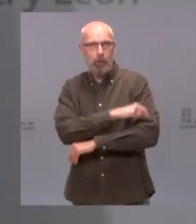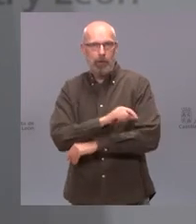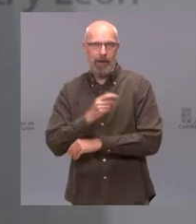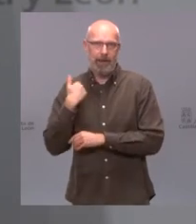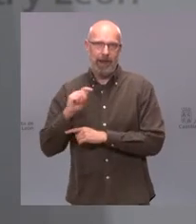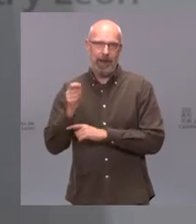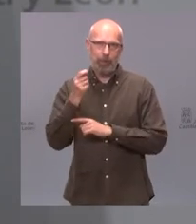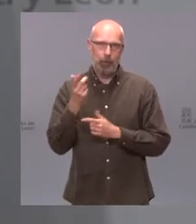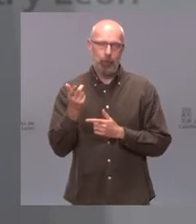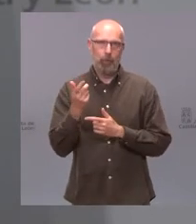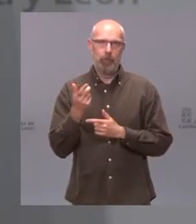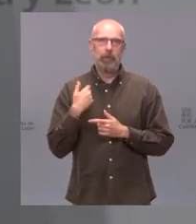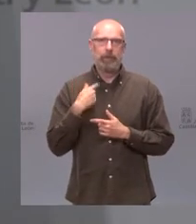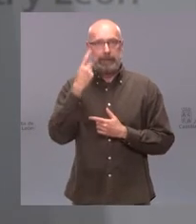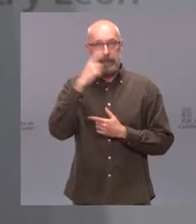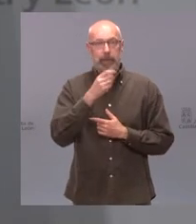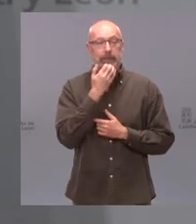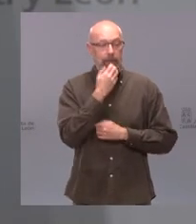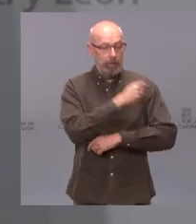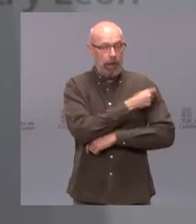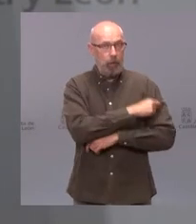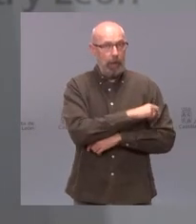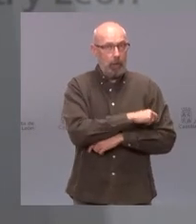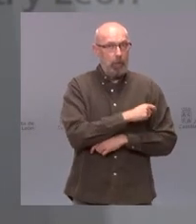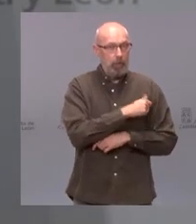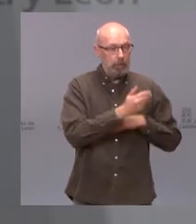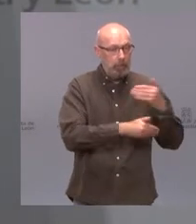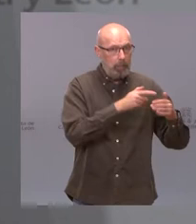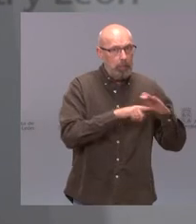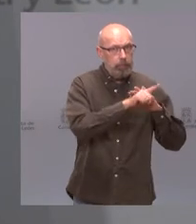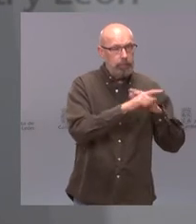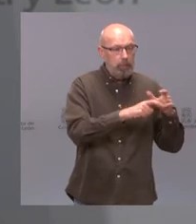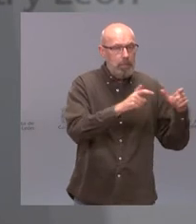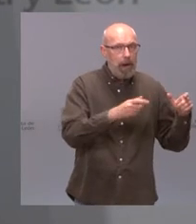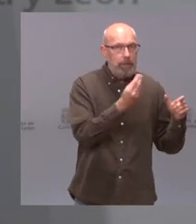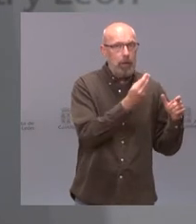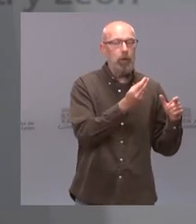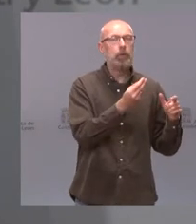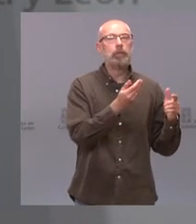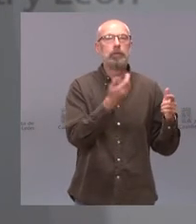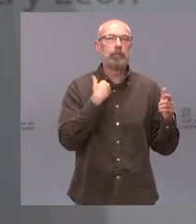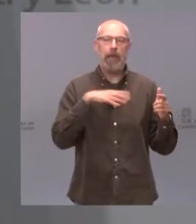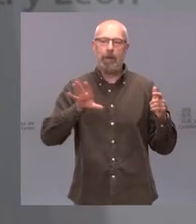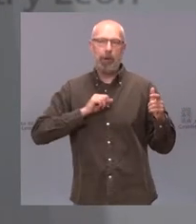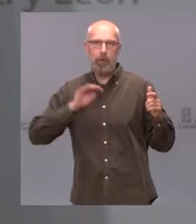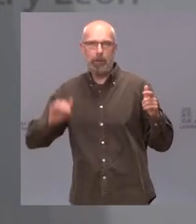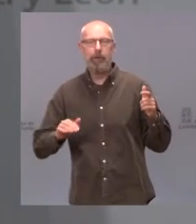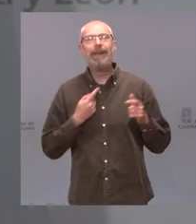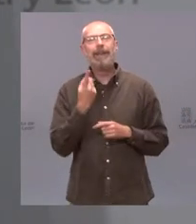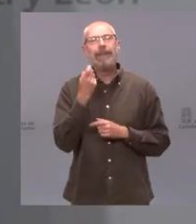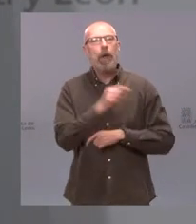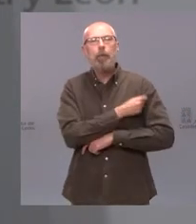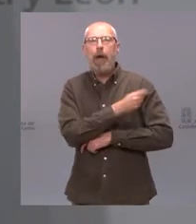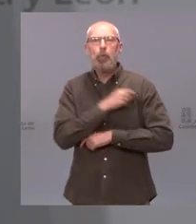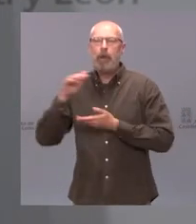medida que avanzamos, la incidencia va a caer. Lo que necesitamos es que nos lleguen las vacunas. Eso es lo que necesitamos.